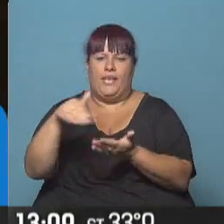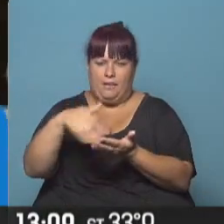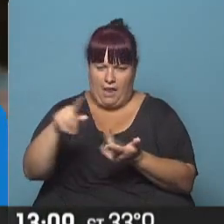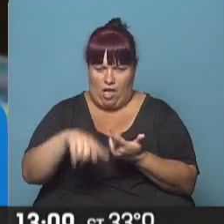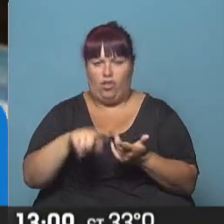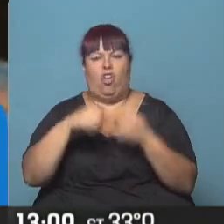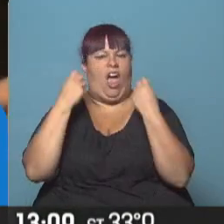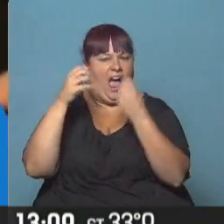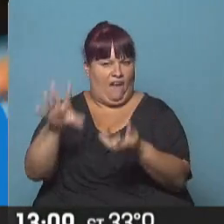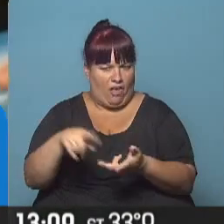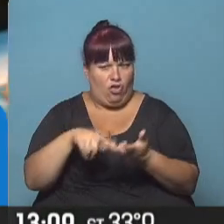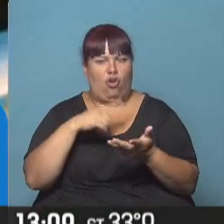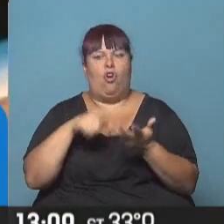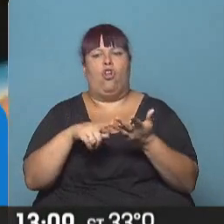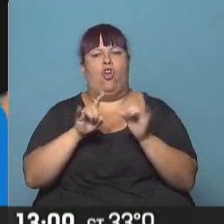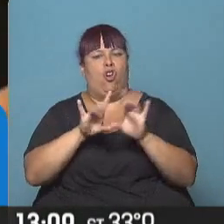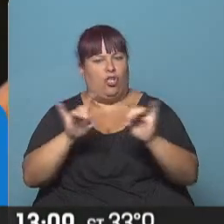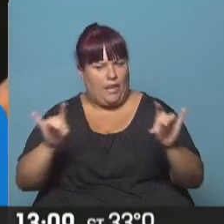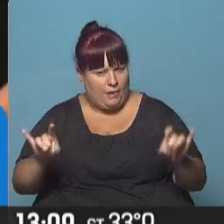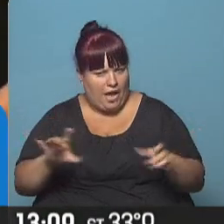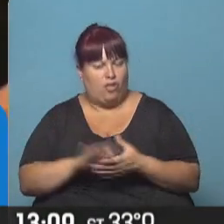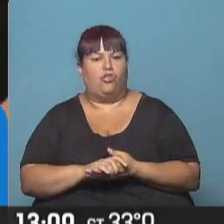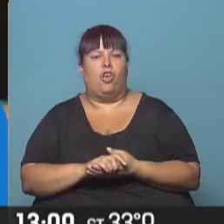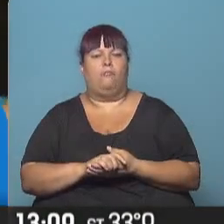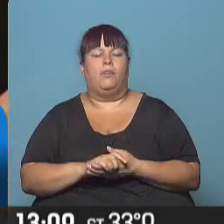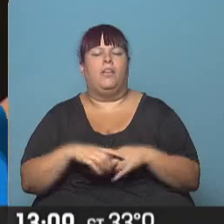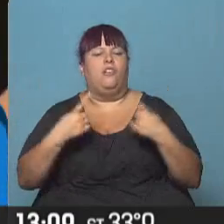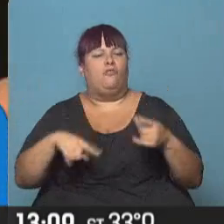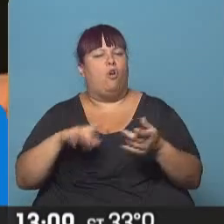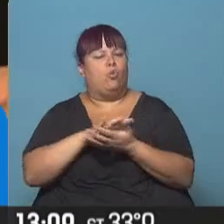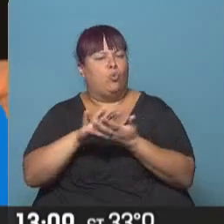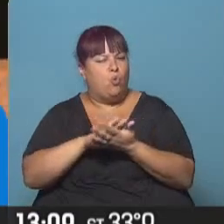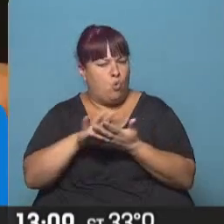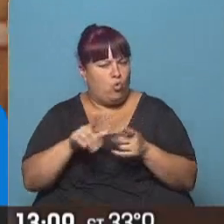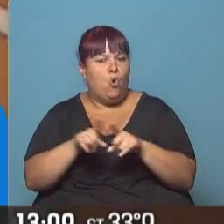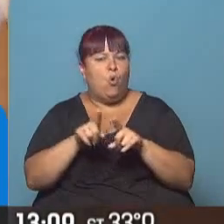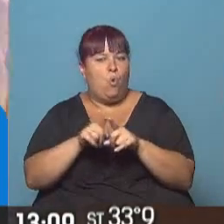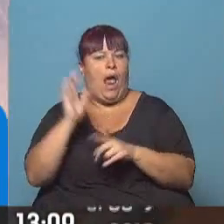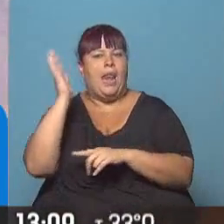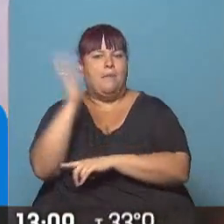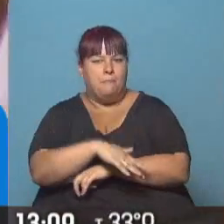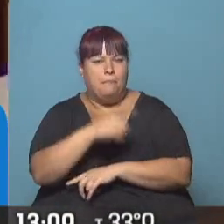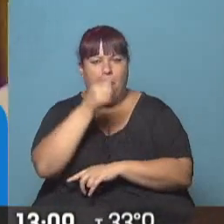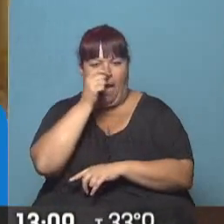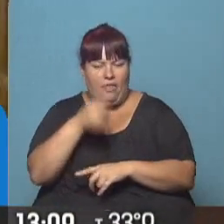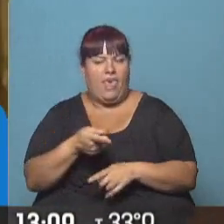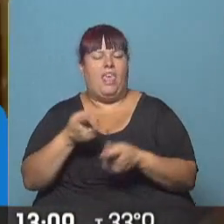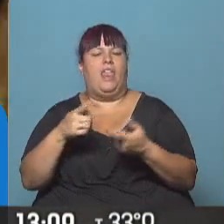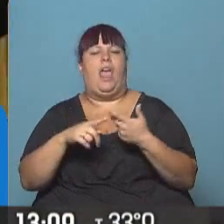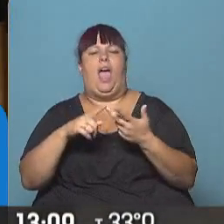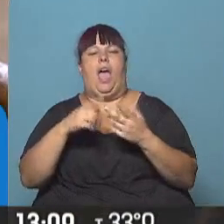discriminación, abandono, contaminación y actos ilícitos como la tala de madera, también